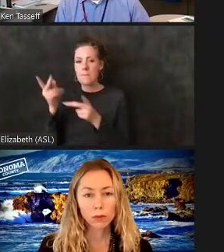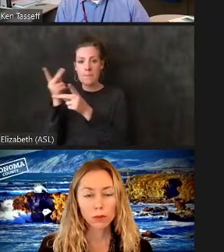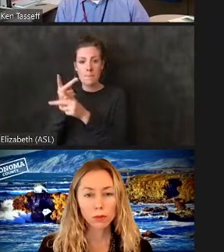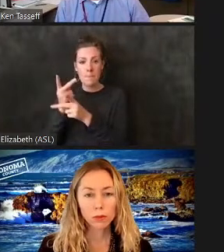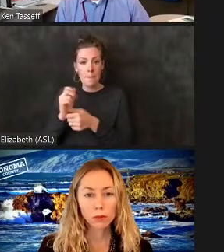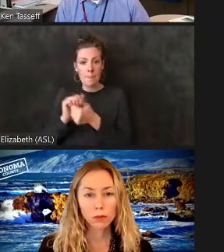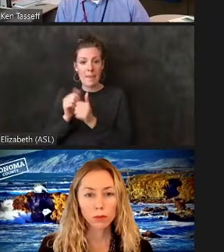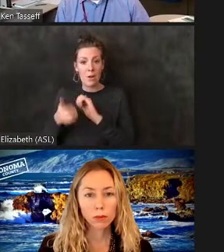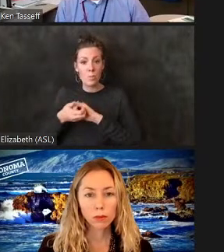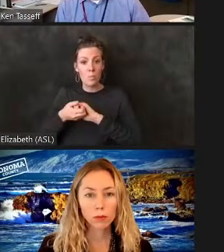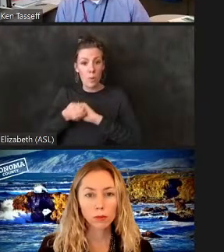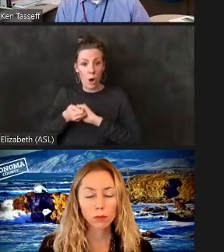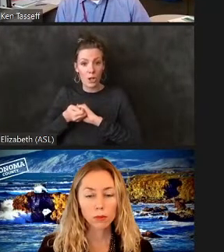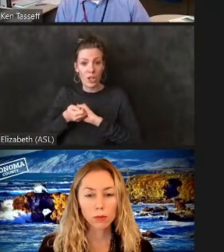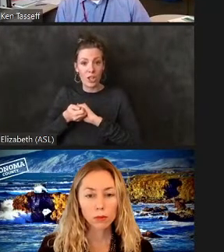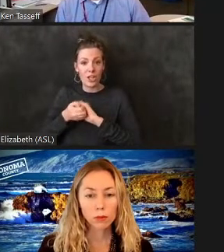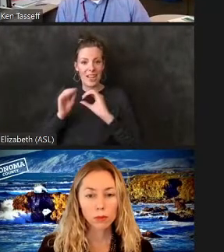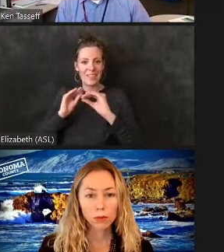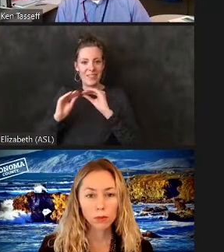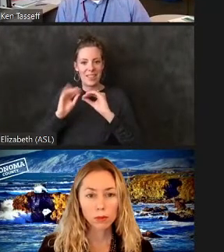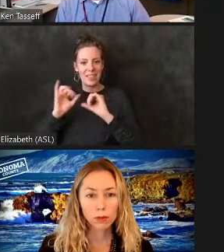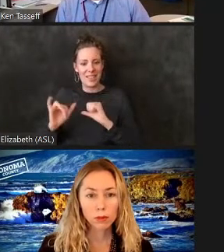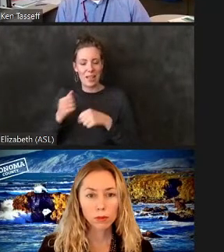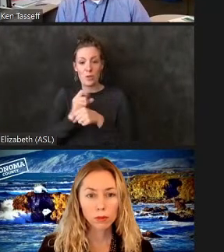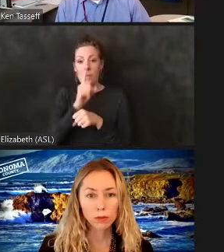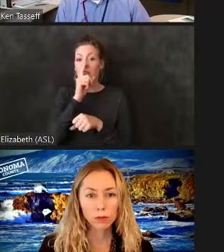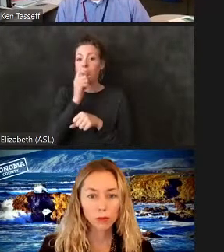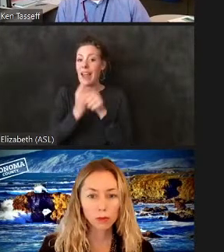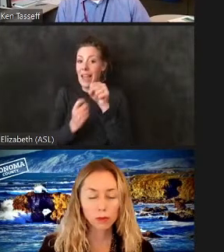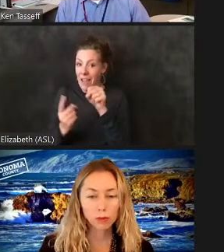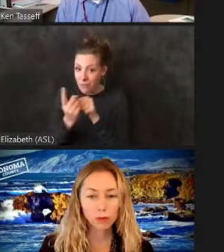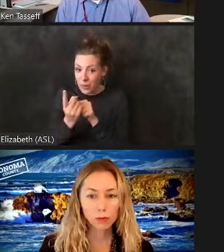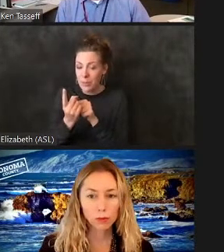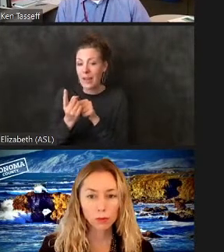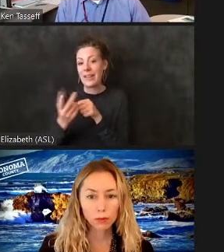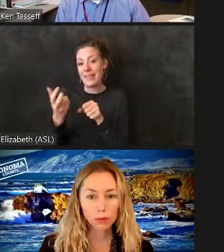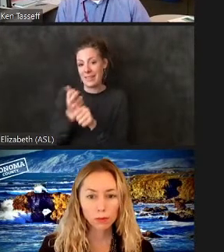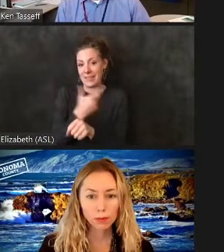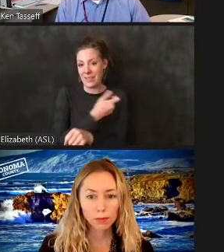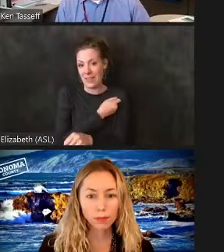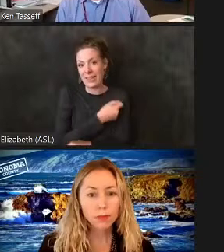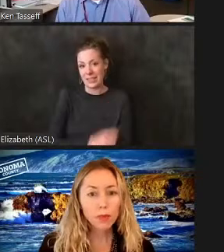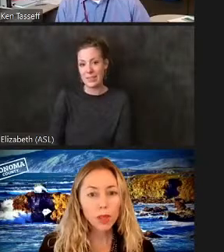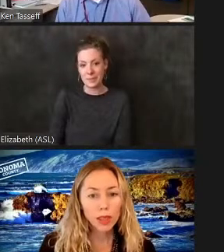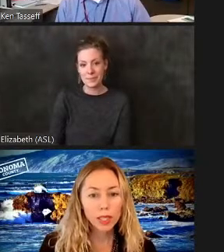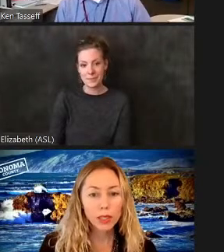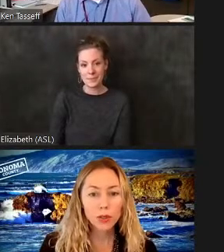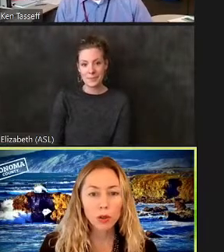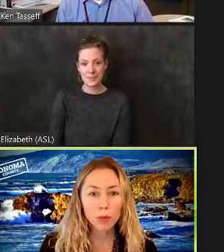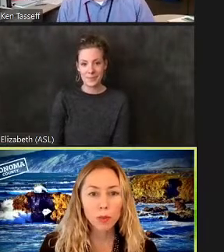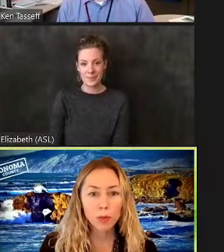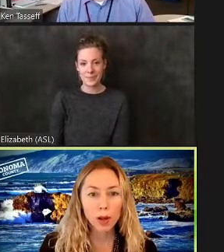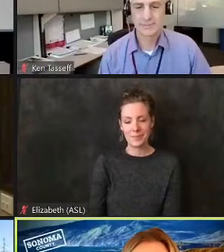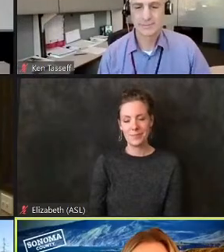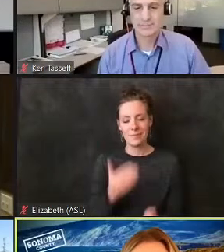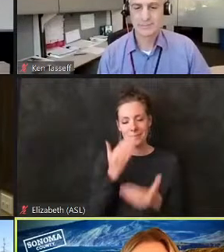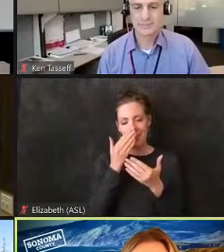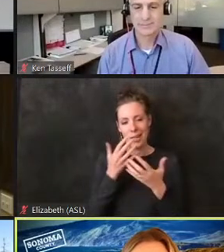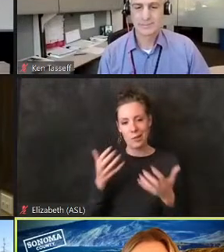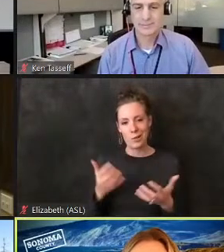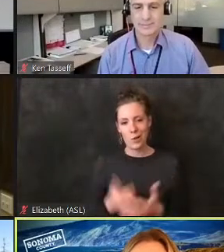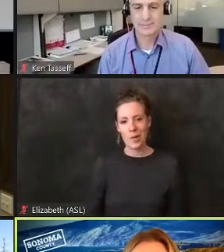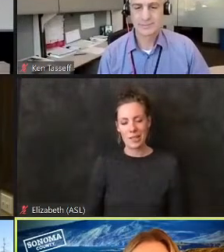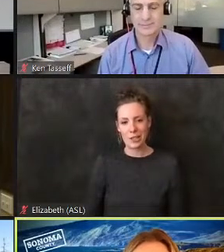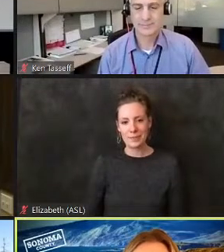áreas. Y estamos tratando de ayudar a sus pacientes en ver de qué forma y en qué forma el condado nos puede ayudar